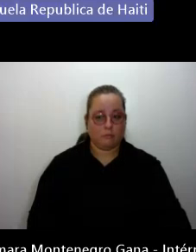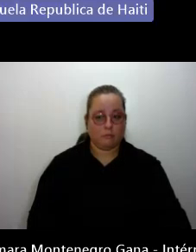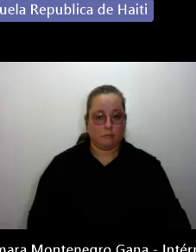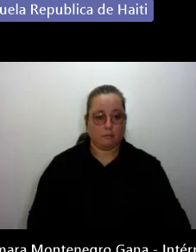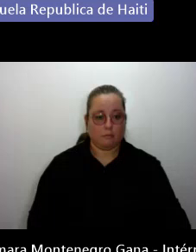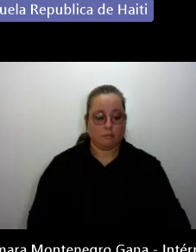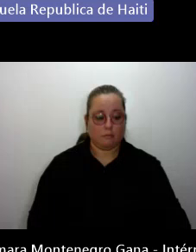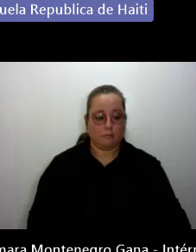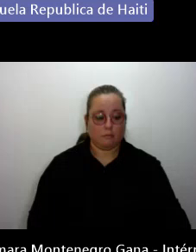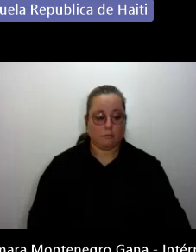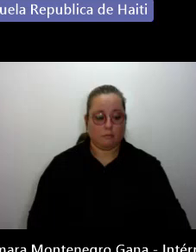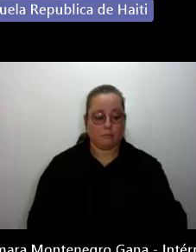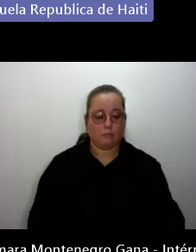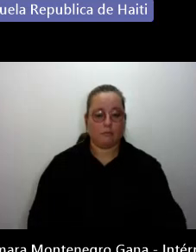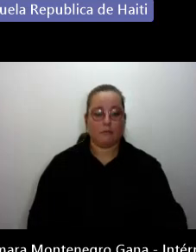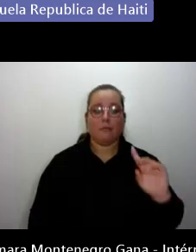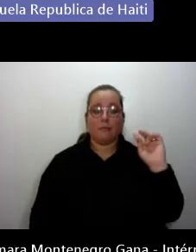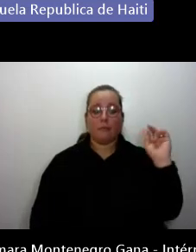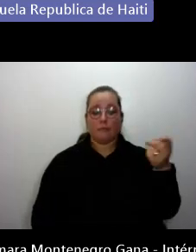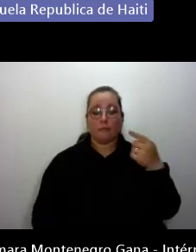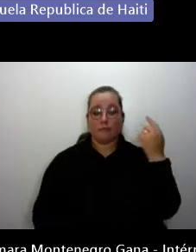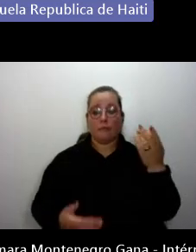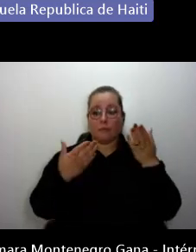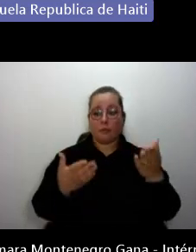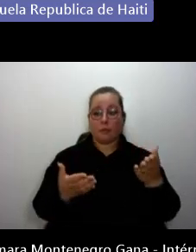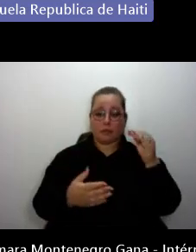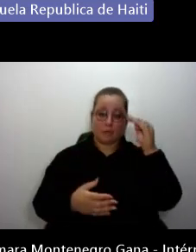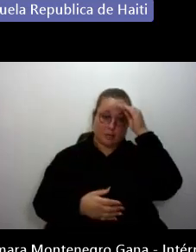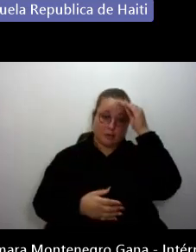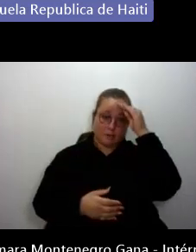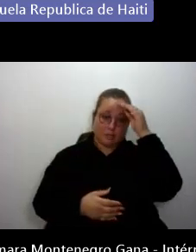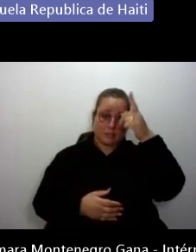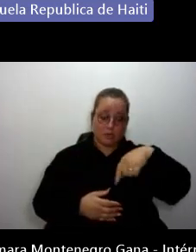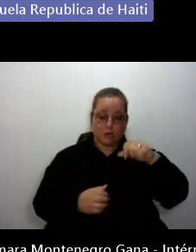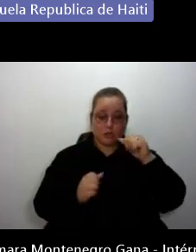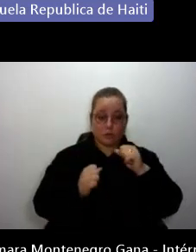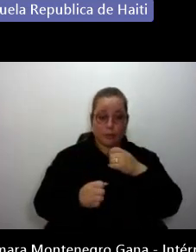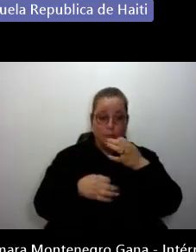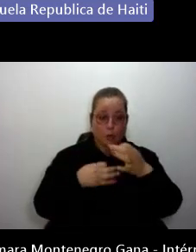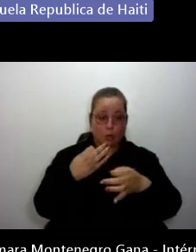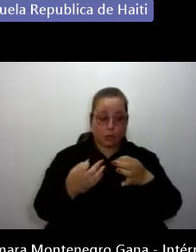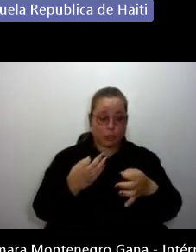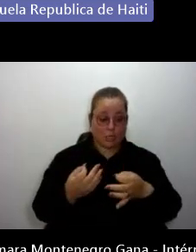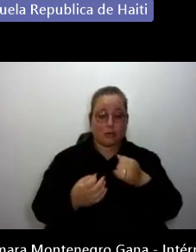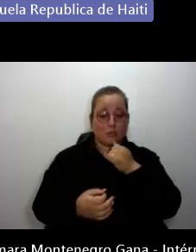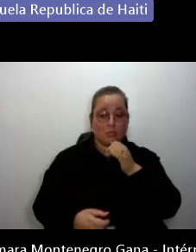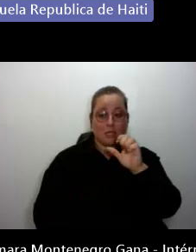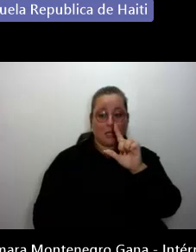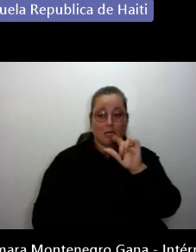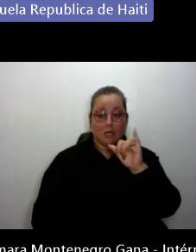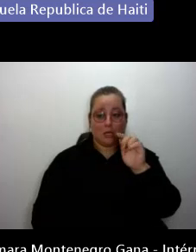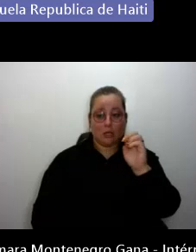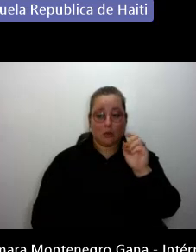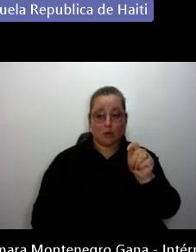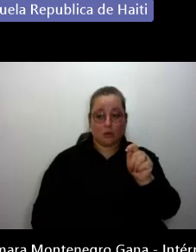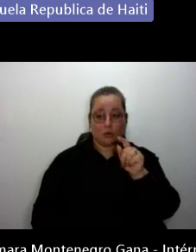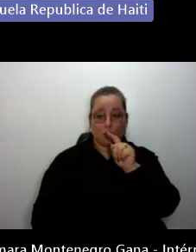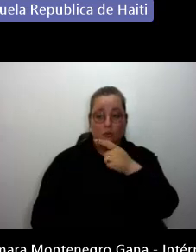Sí. En general esa es la experiencia que podríamos compartir. Elliot, no sé si hay algo que